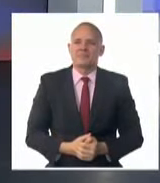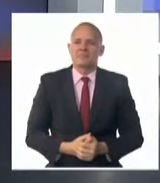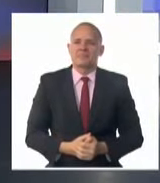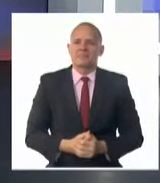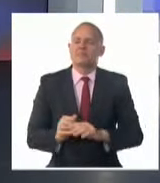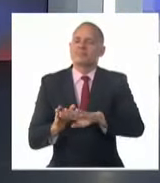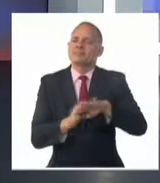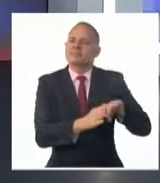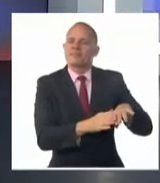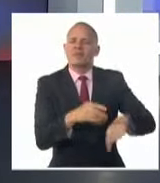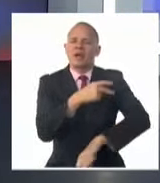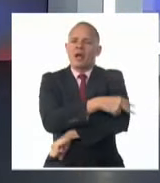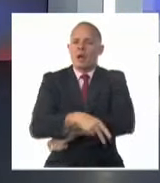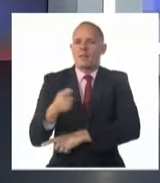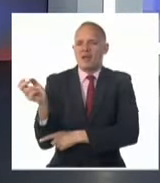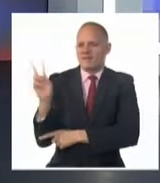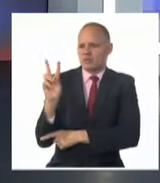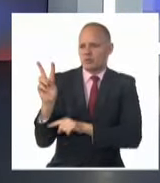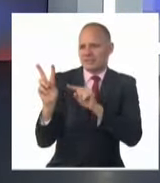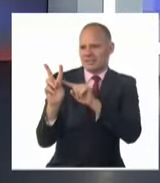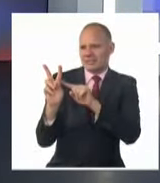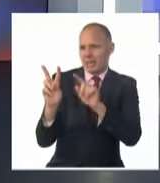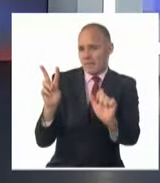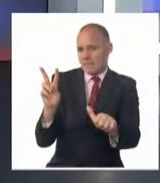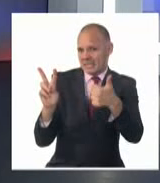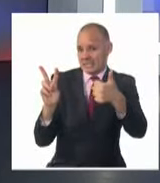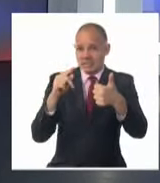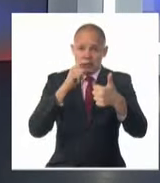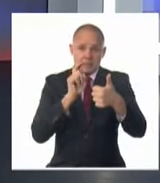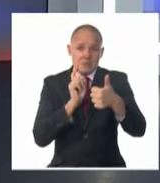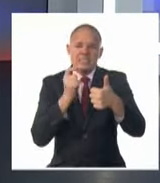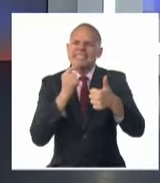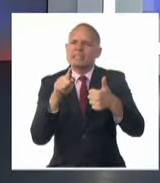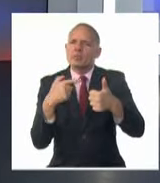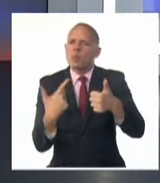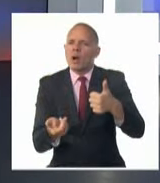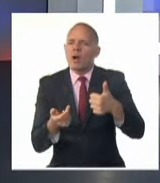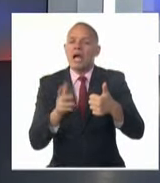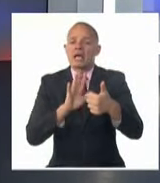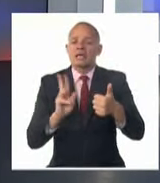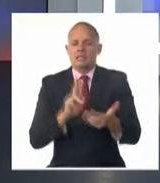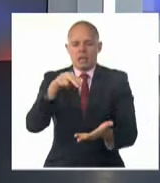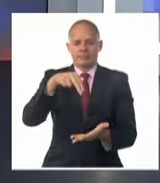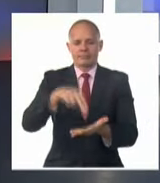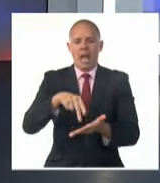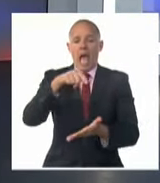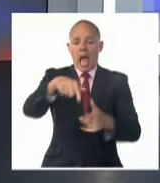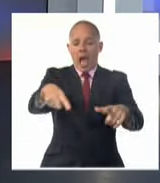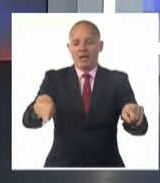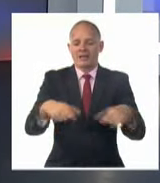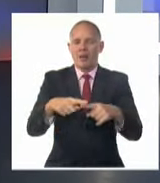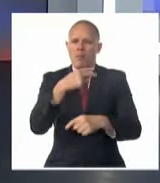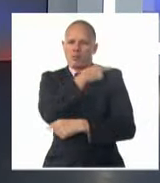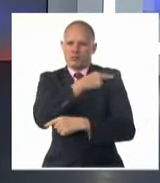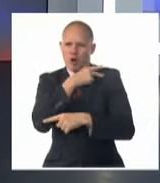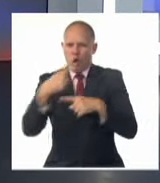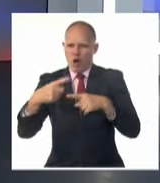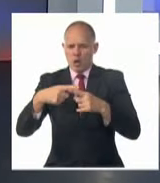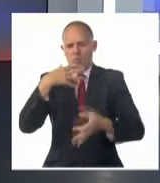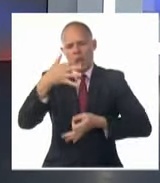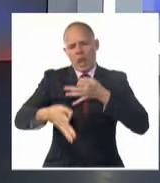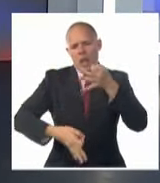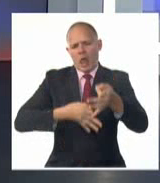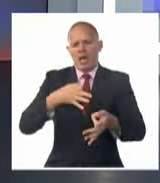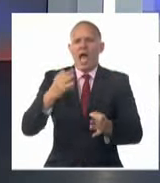El presidente de Venezuela, Nicolás Maduro, ofreció su acostumbrada memoria y cuenta ante la Asamblea Nacional en Caracas. Entre diversos temas, mencionó el efecto